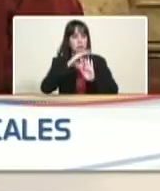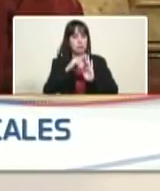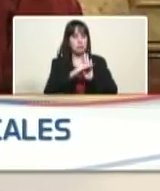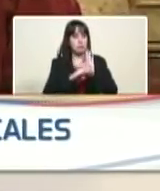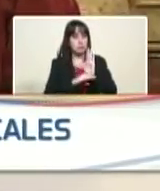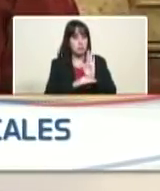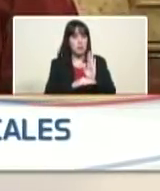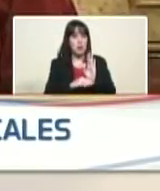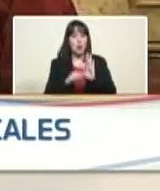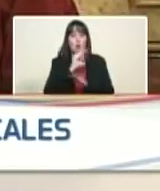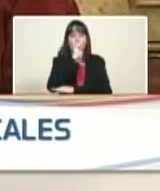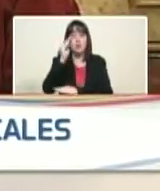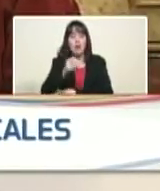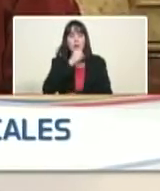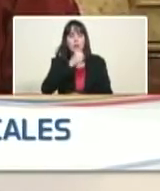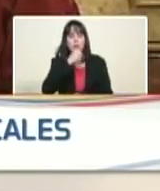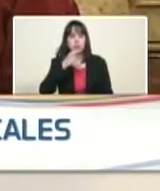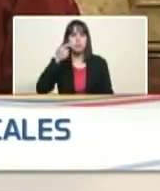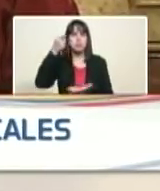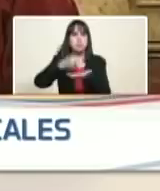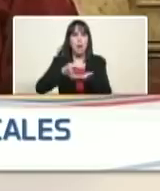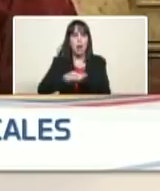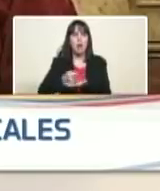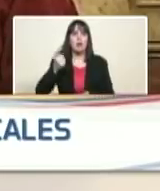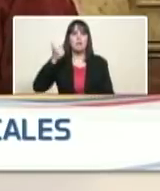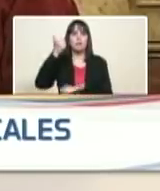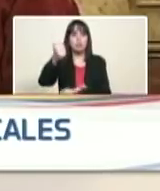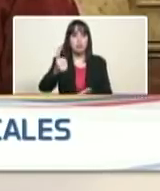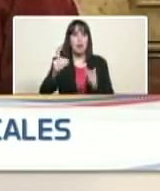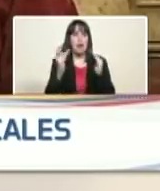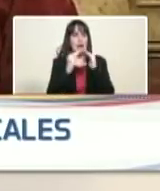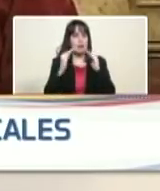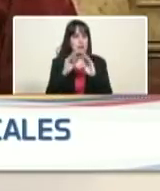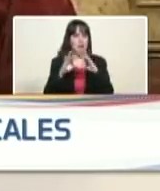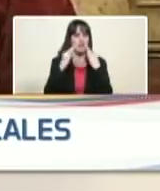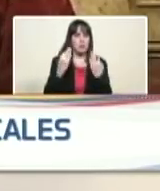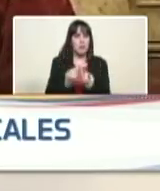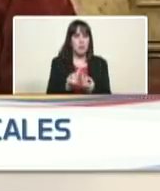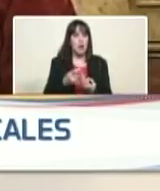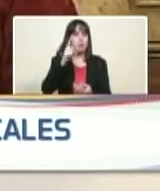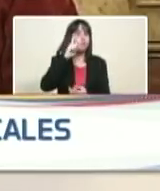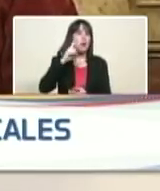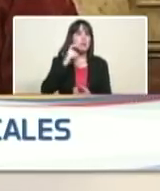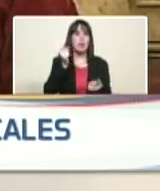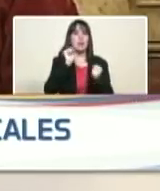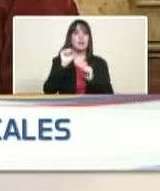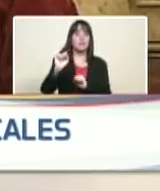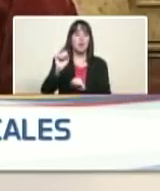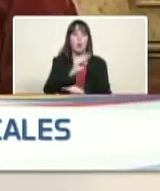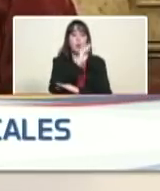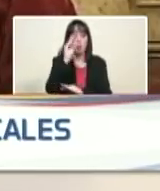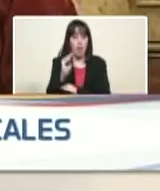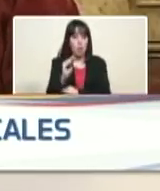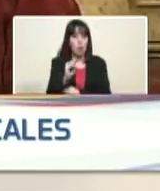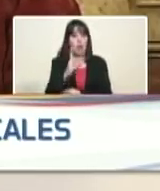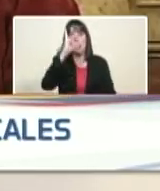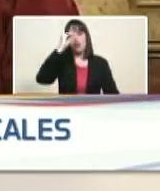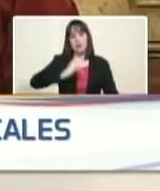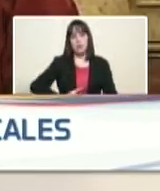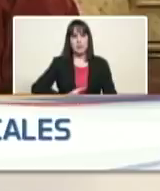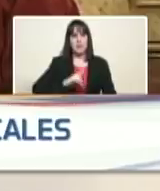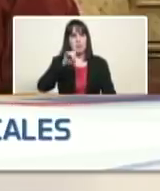nuestros pensionados y pensionadas, proteger a los hogares de la patria, proteger a las mujeres embarazadas, proteger a las personas con alguna